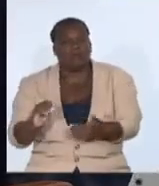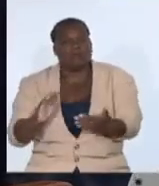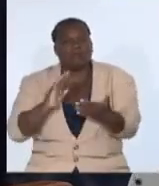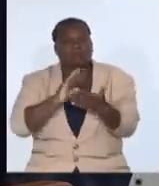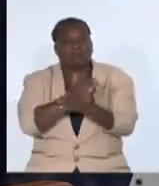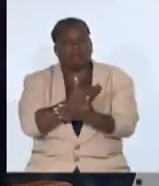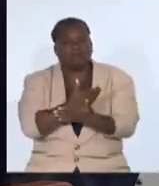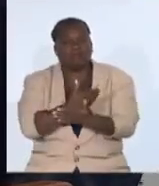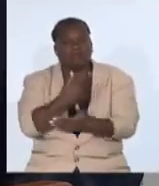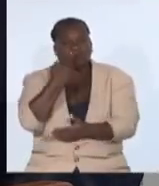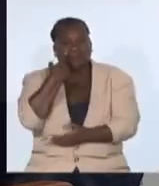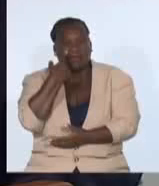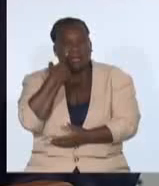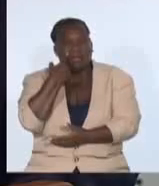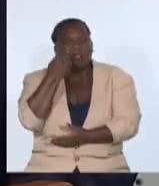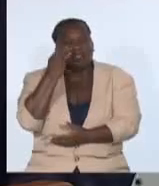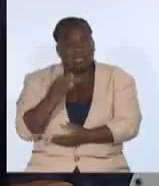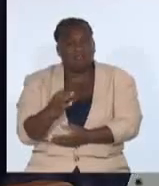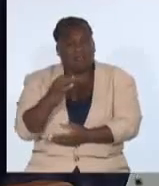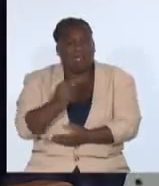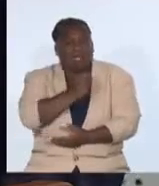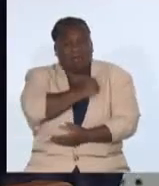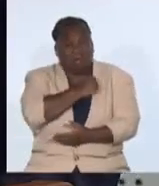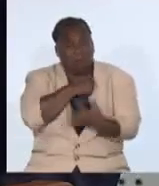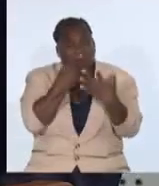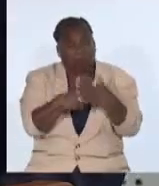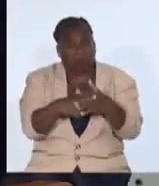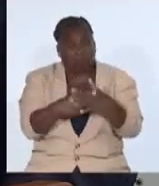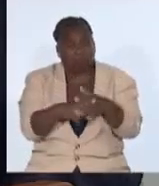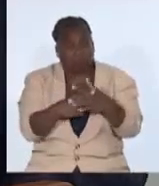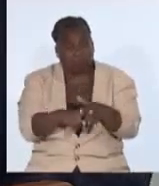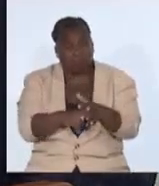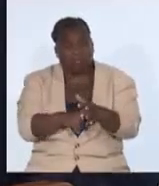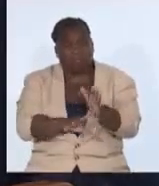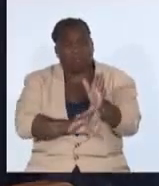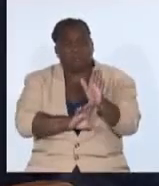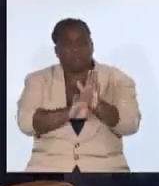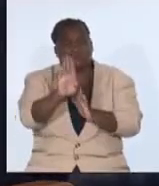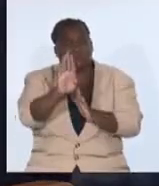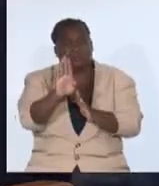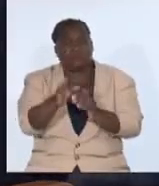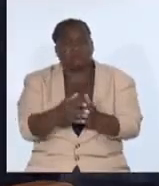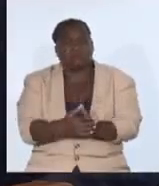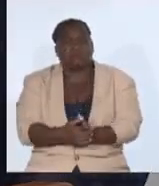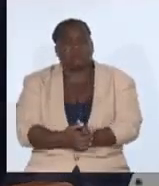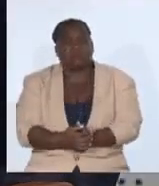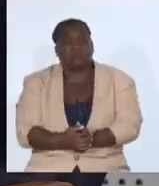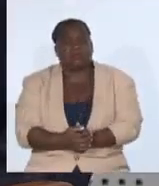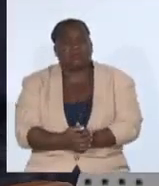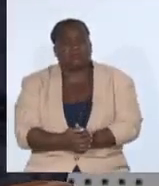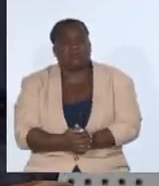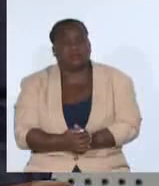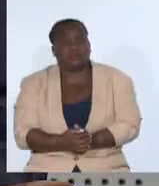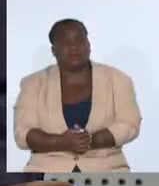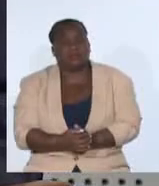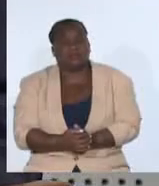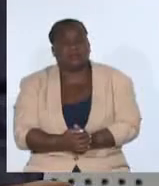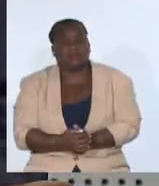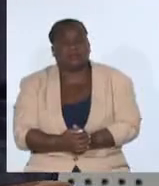realmente se aspira labrar el desarrollo de la gran masa de Naciones aquí reunidas excelencias